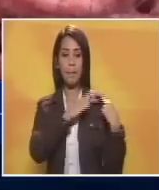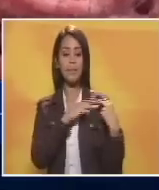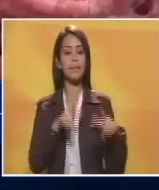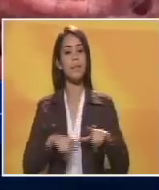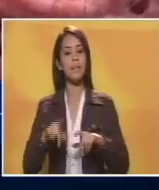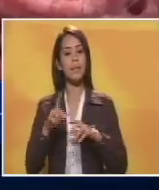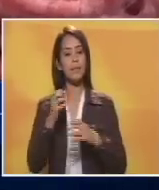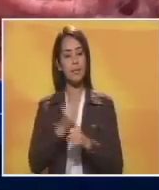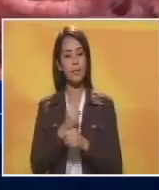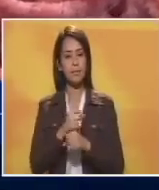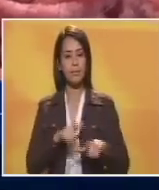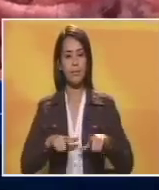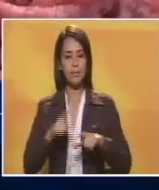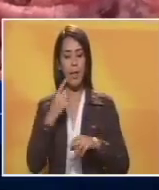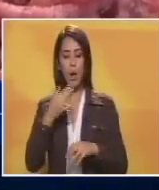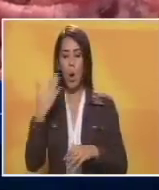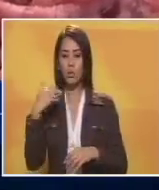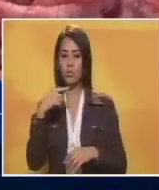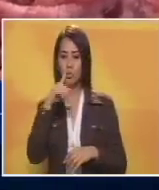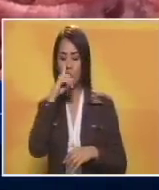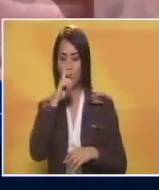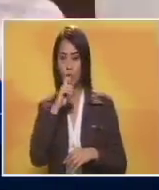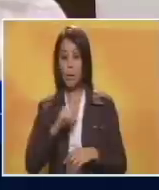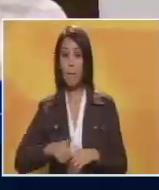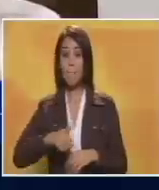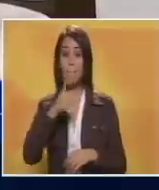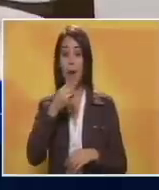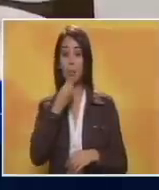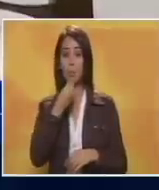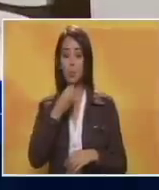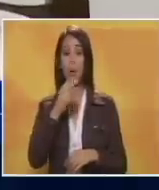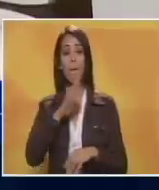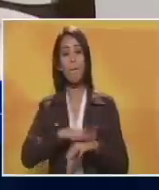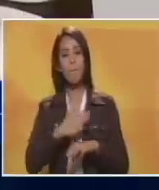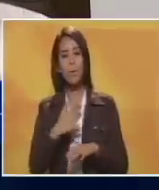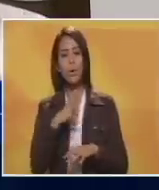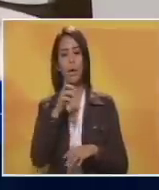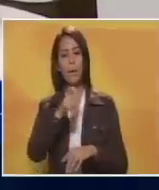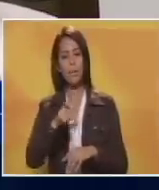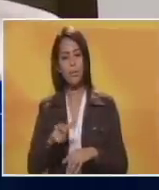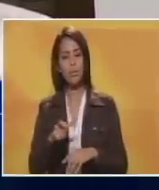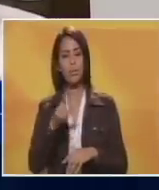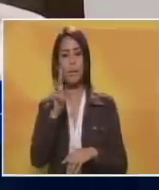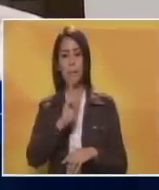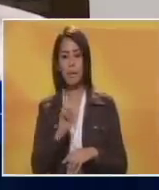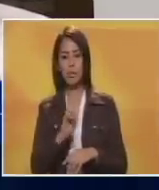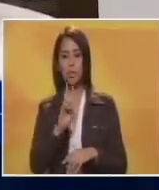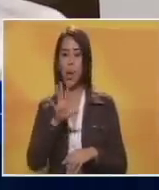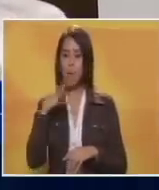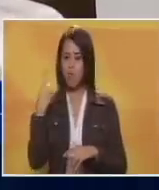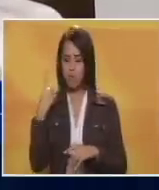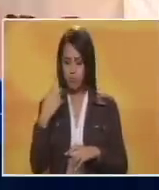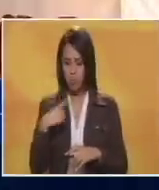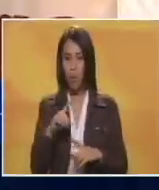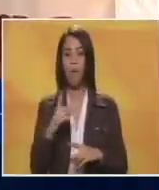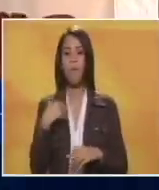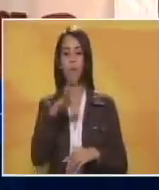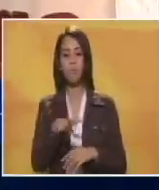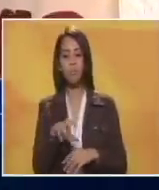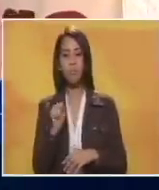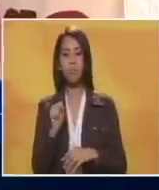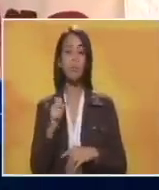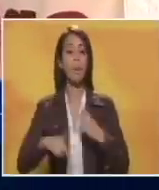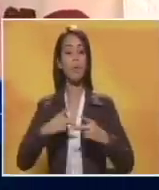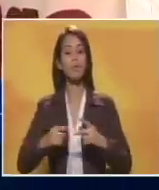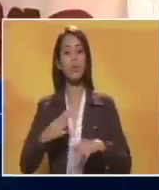ganadero afirmaron que en otras décadas el consumo era más alto porque los venezolanos tenían mejor poder adquisitivo y había más producción